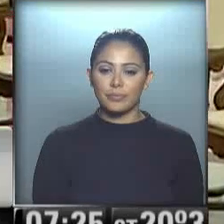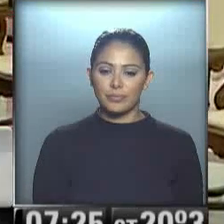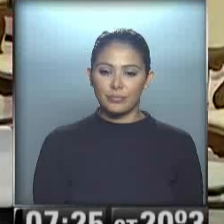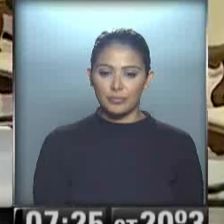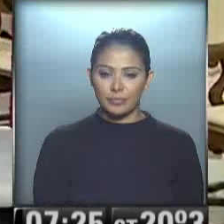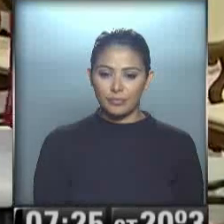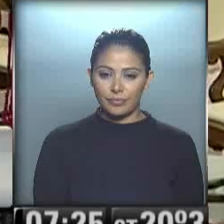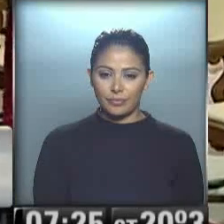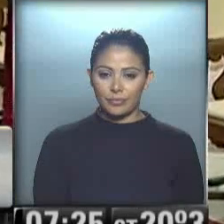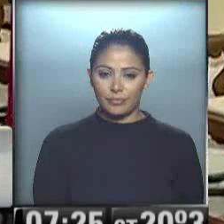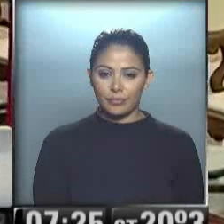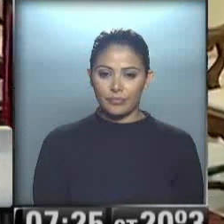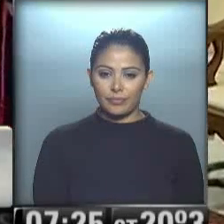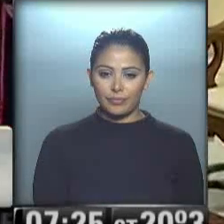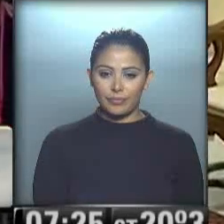ric